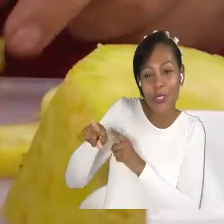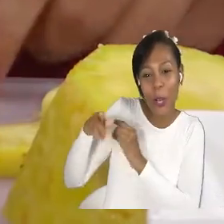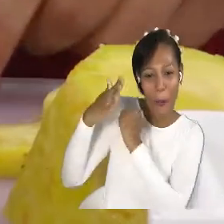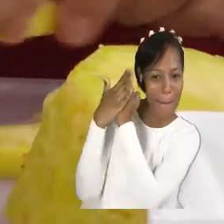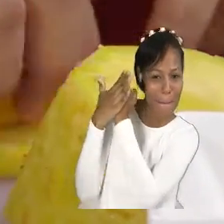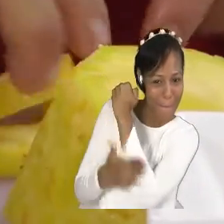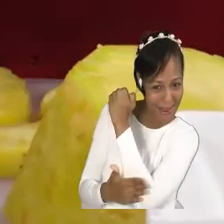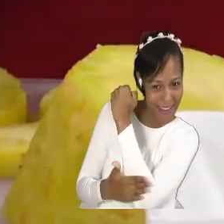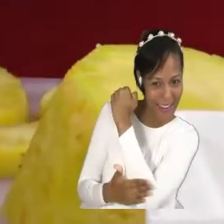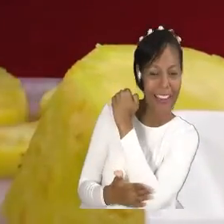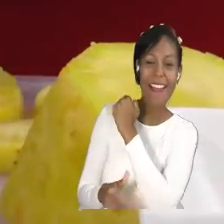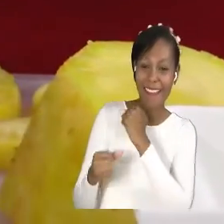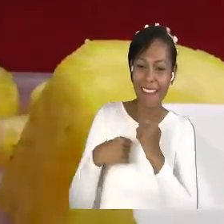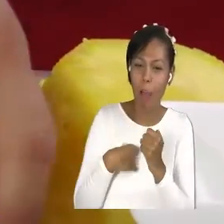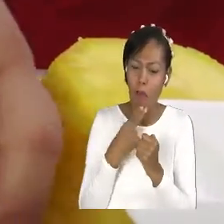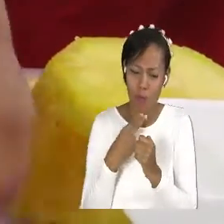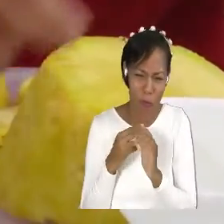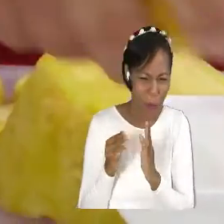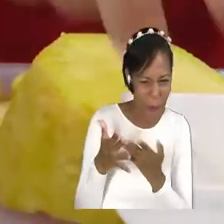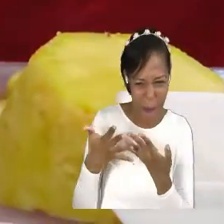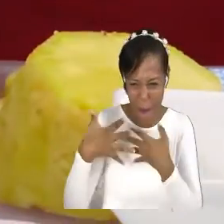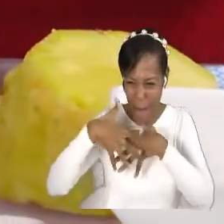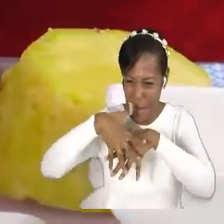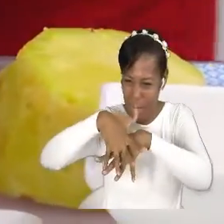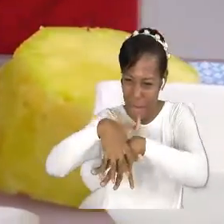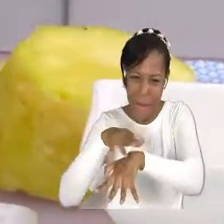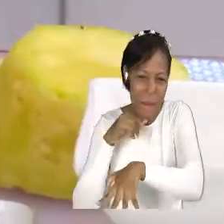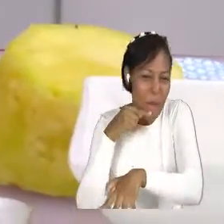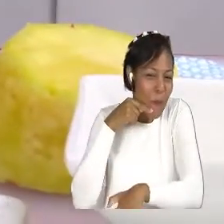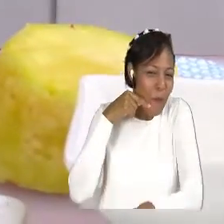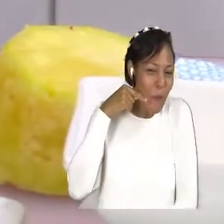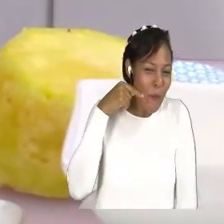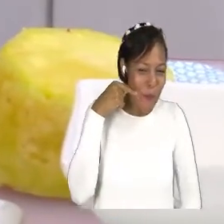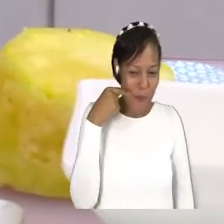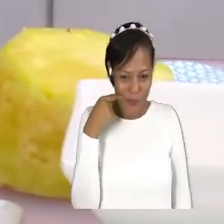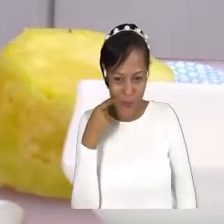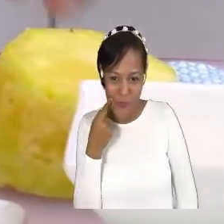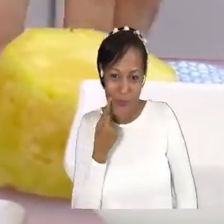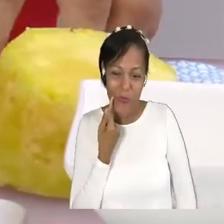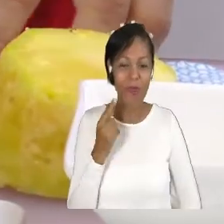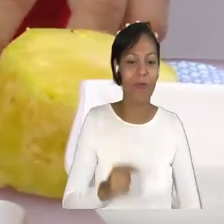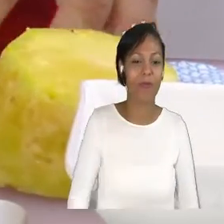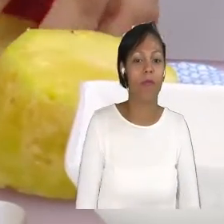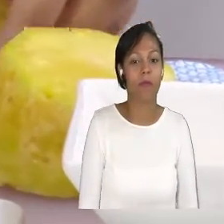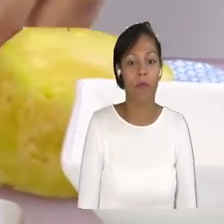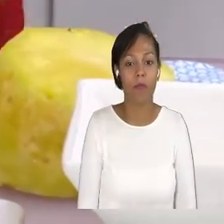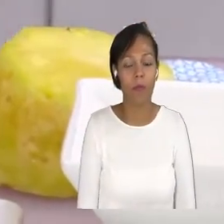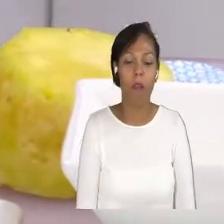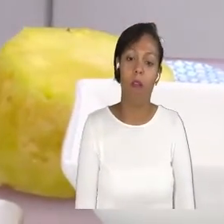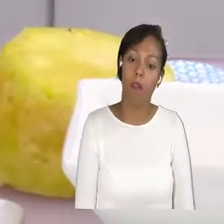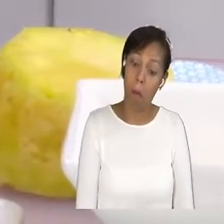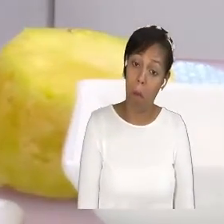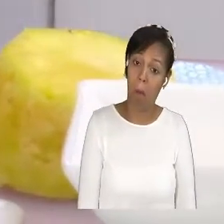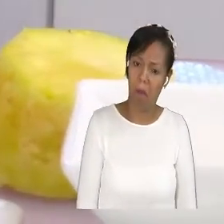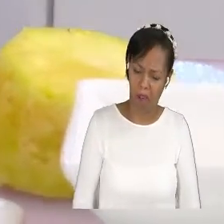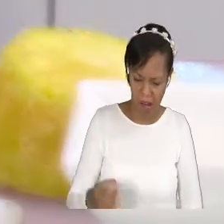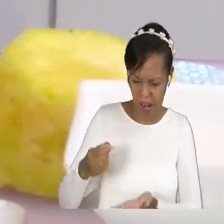tenga un dulzor y una acidez. Bueno, espérame, y es muy, muy chévere. Tú estás haciendo algo con un utensilio que